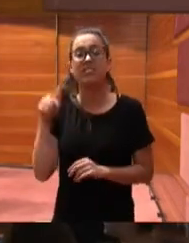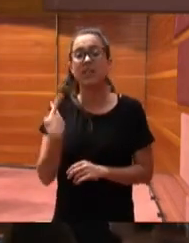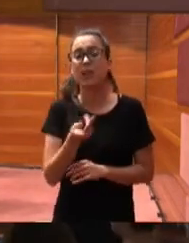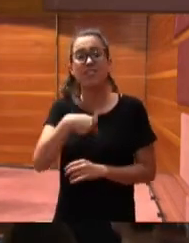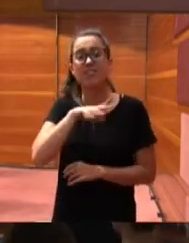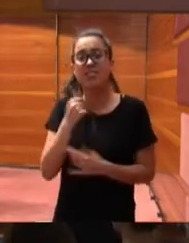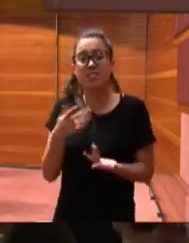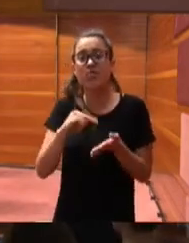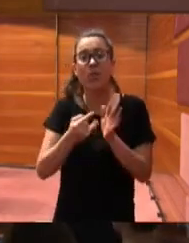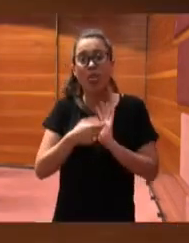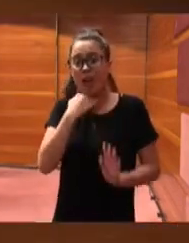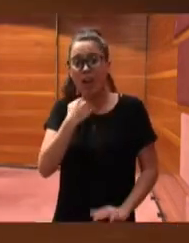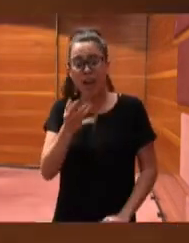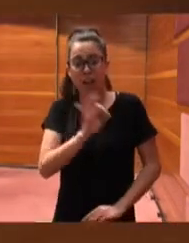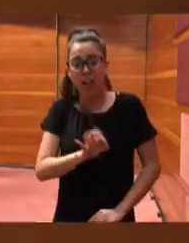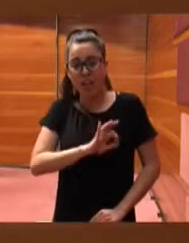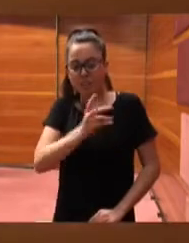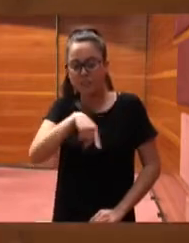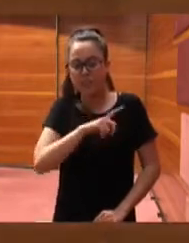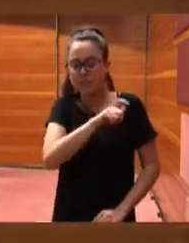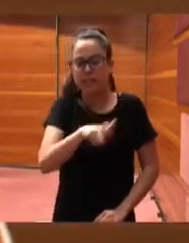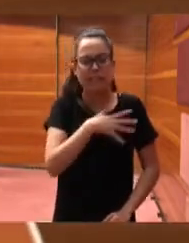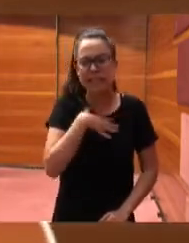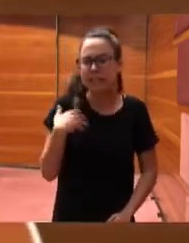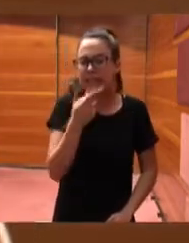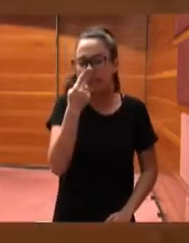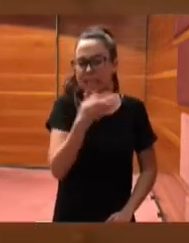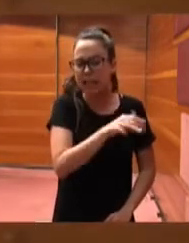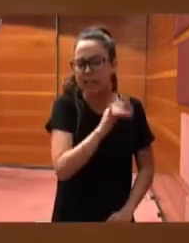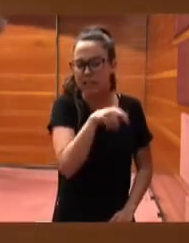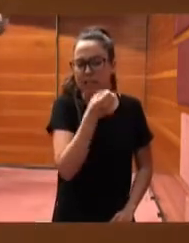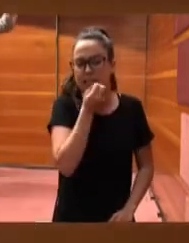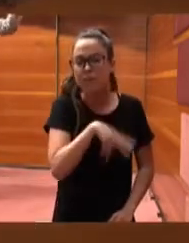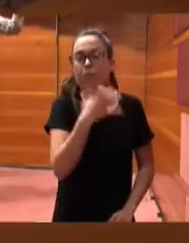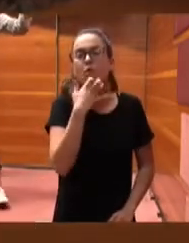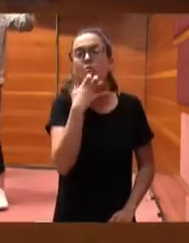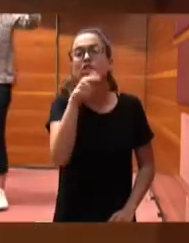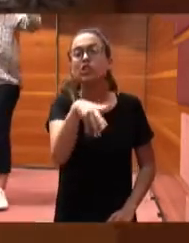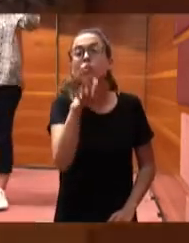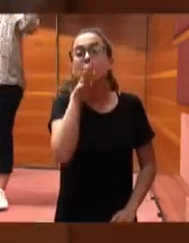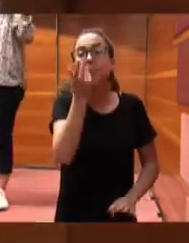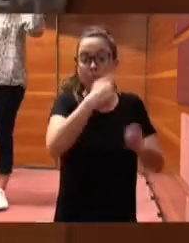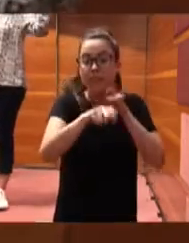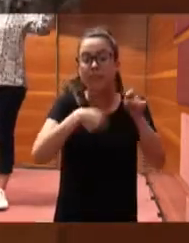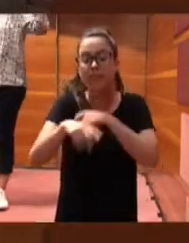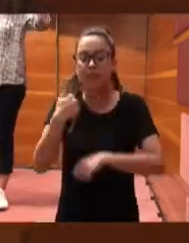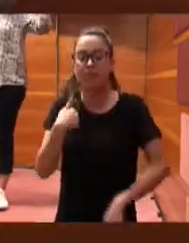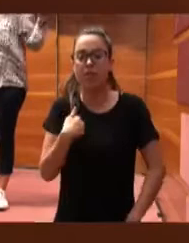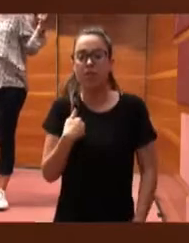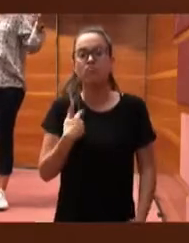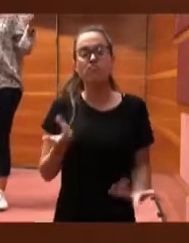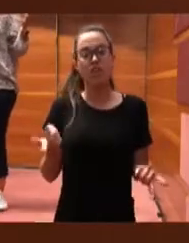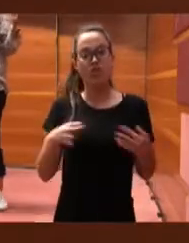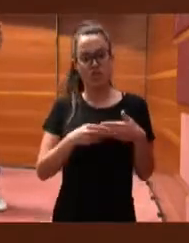acertar. ¿Dónde están los sedientos? Primero tengo que saber, si tú vendes bebidas, y yo soy tu